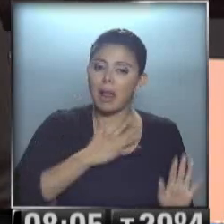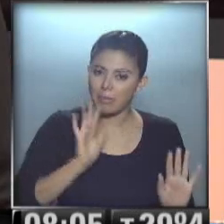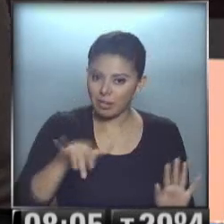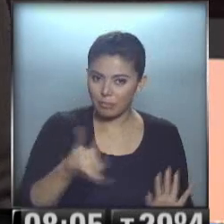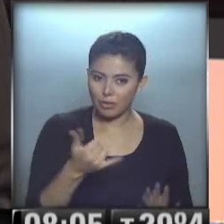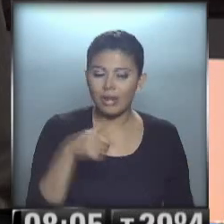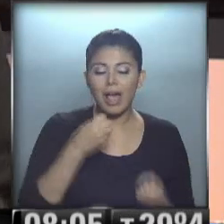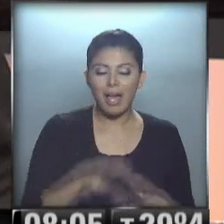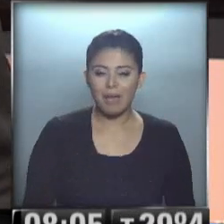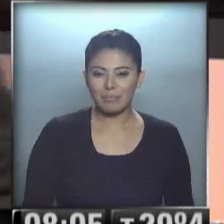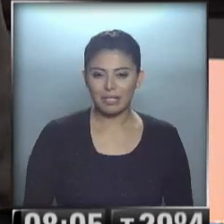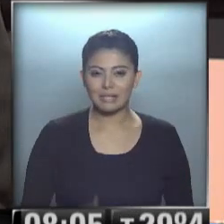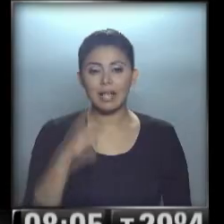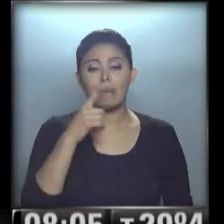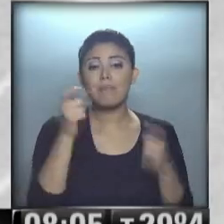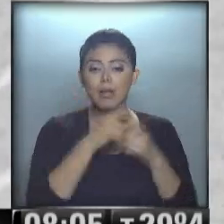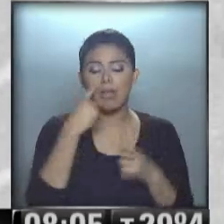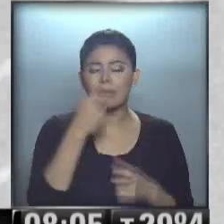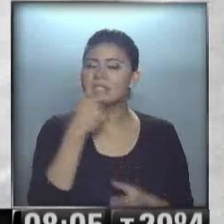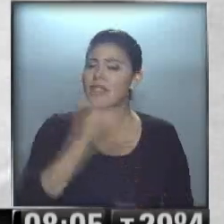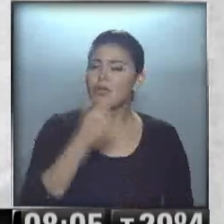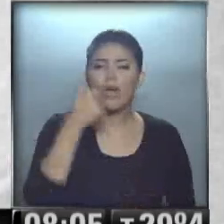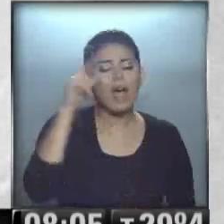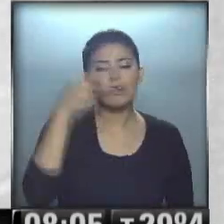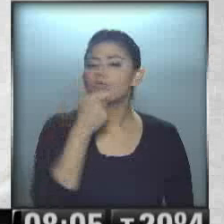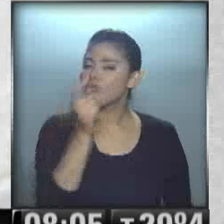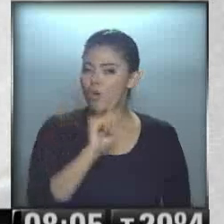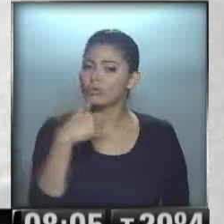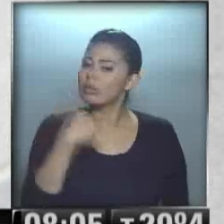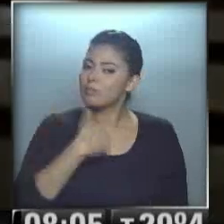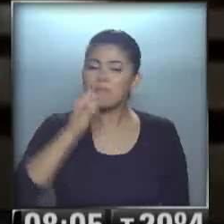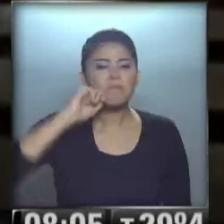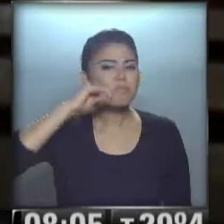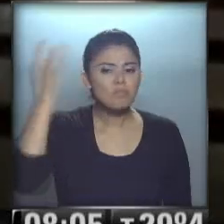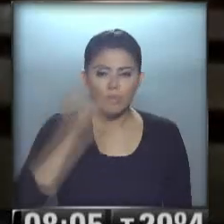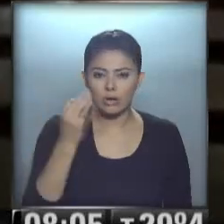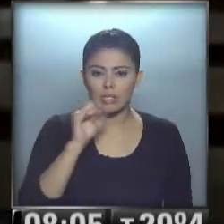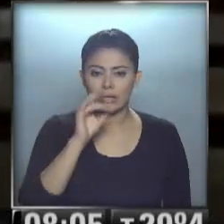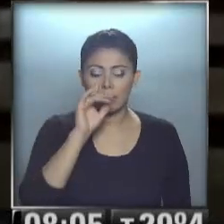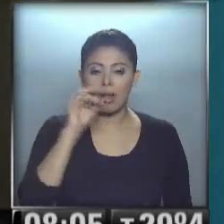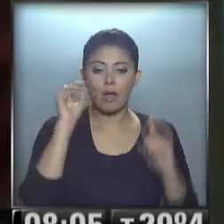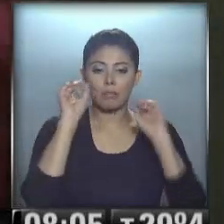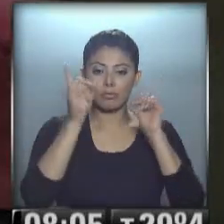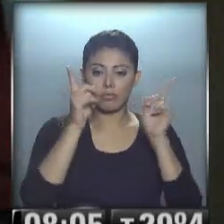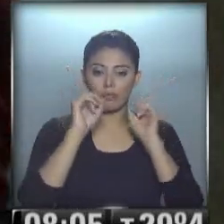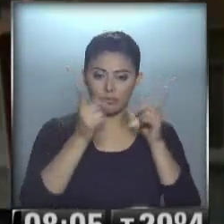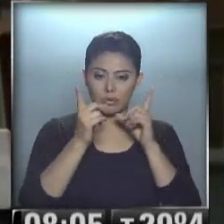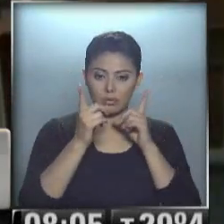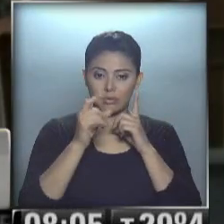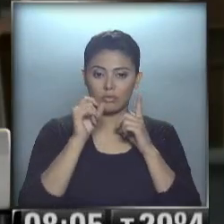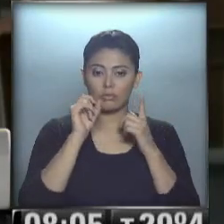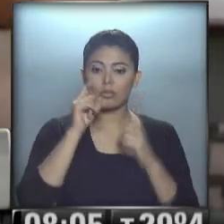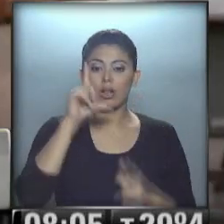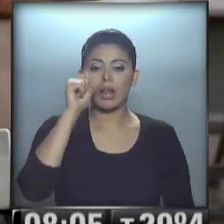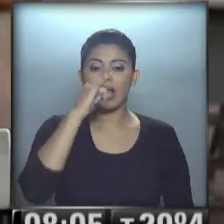vamos a comenzar por un dramón que seguro que a Ale no le gustó, pero realmente me pareció increíble. Profesor Lazar se llama. La película es canadiense, en